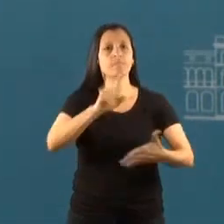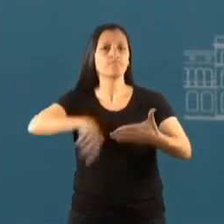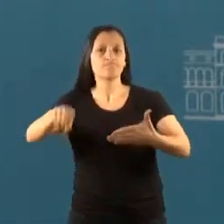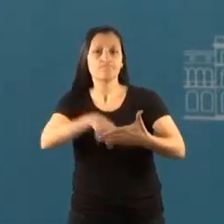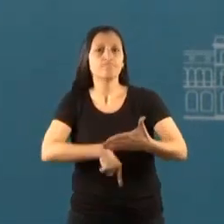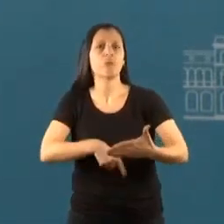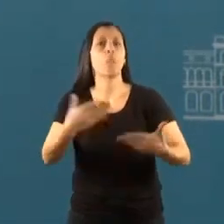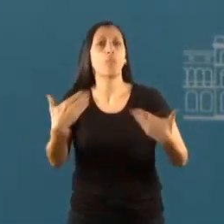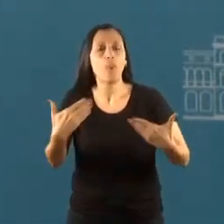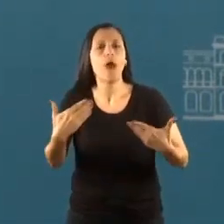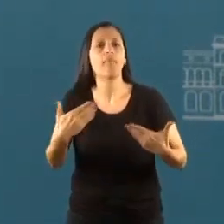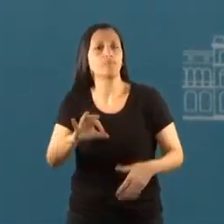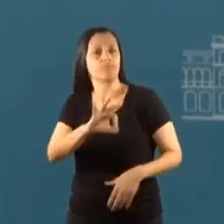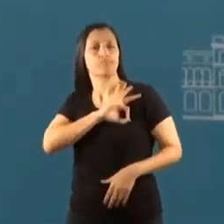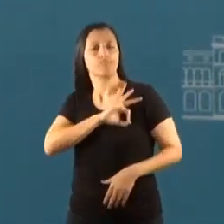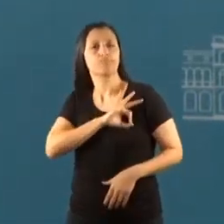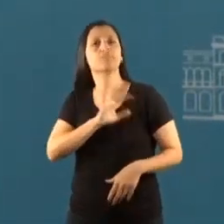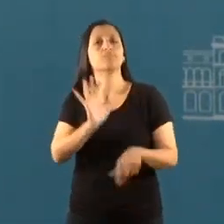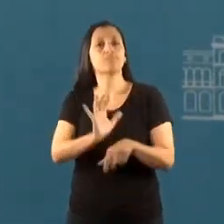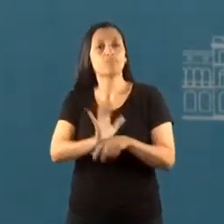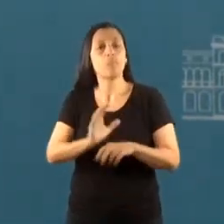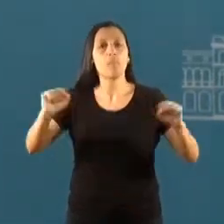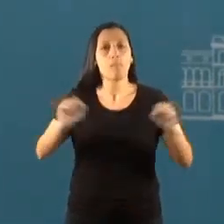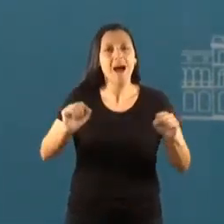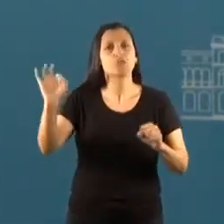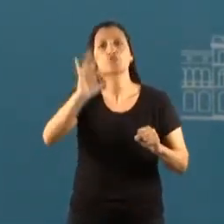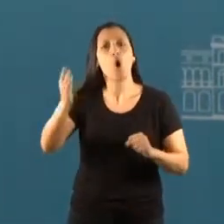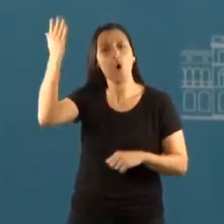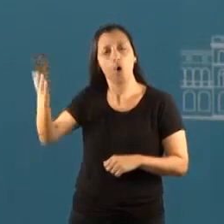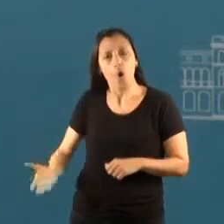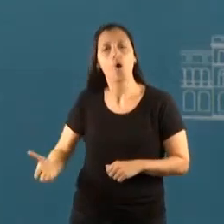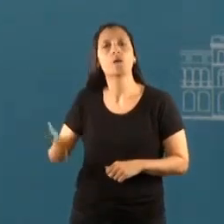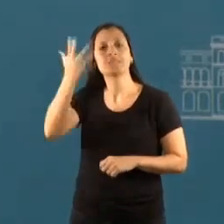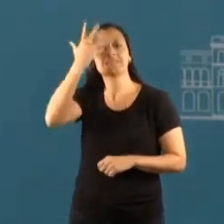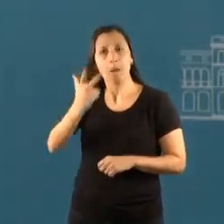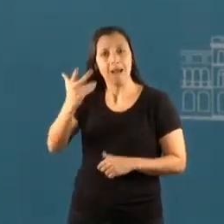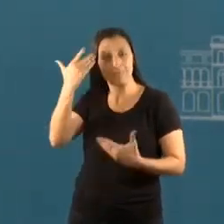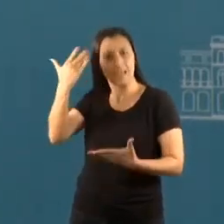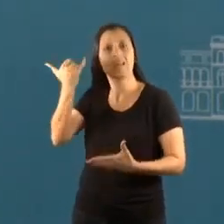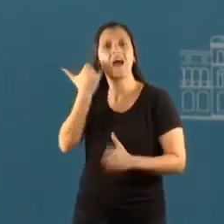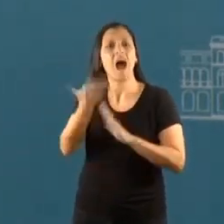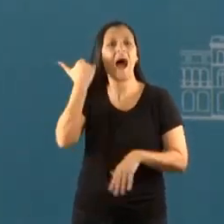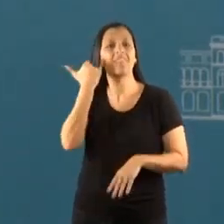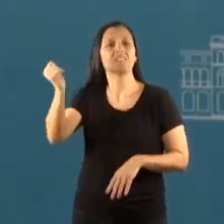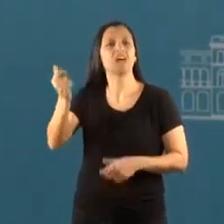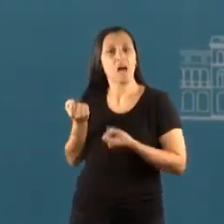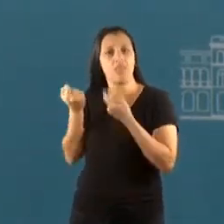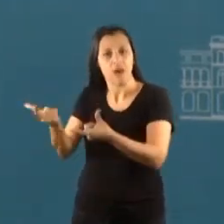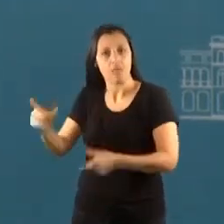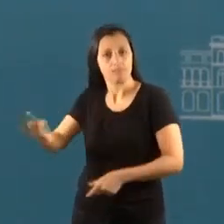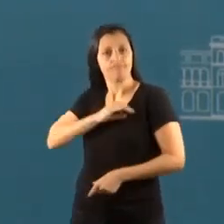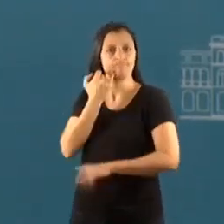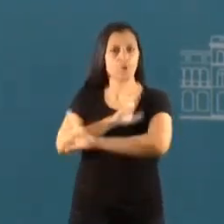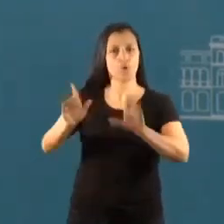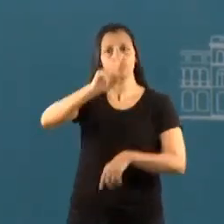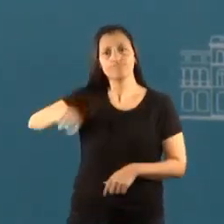las insignias Orden de Mayo y Orden del Libertador San Martín, oportunamente otorgadas. Dicen sus considerandos